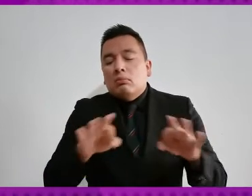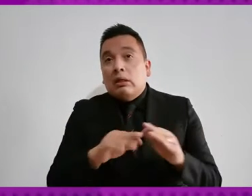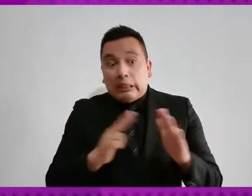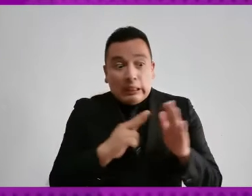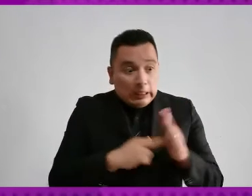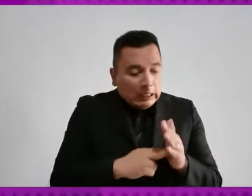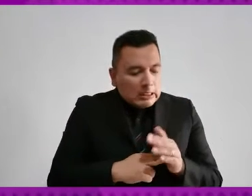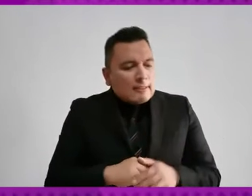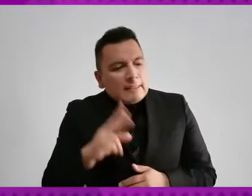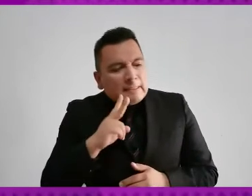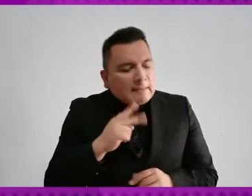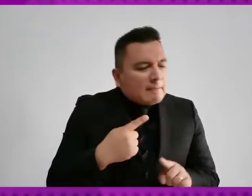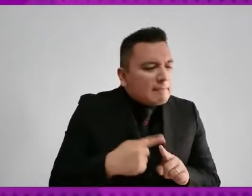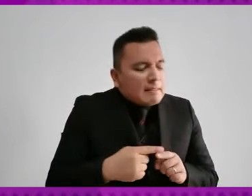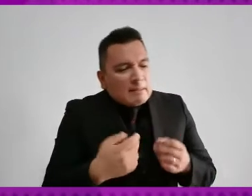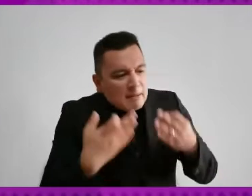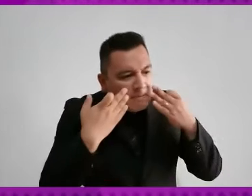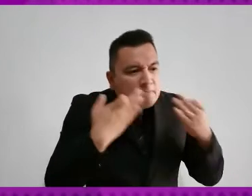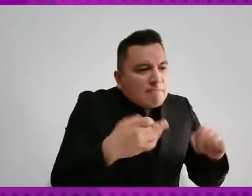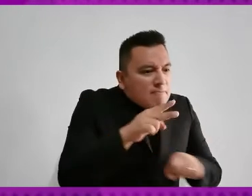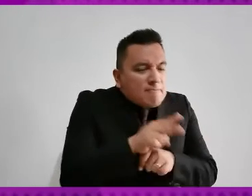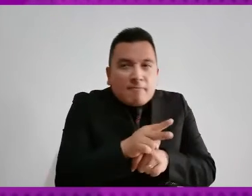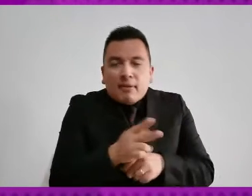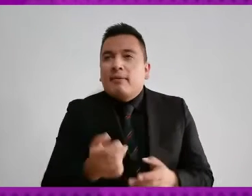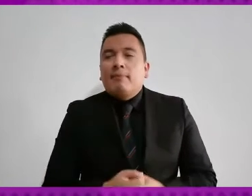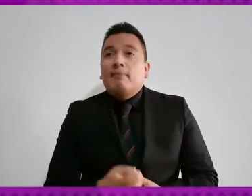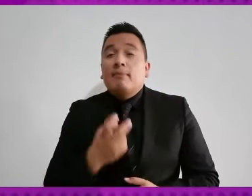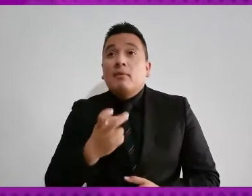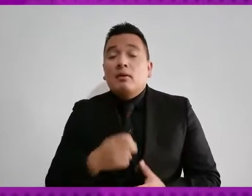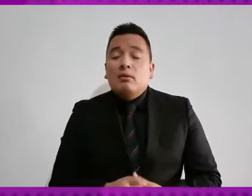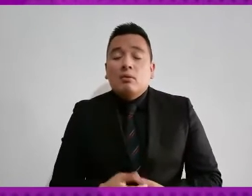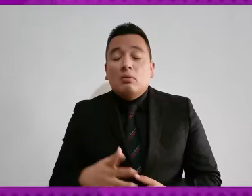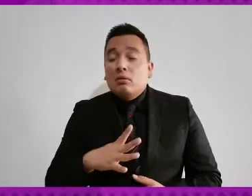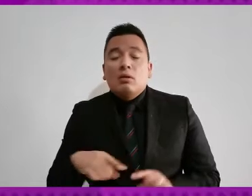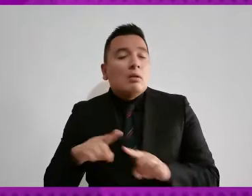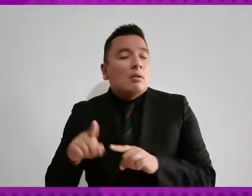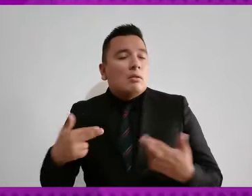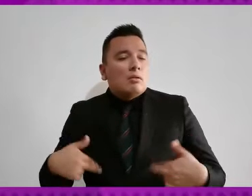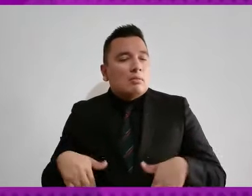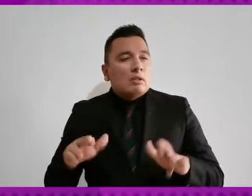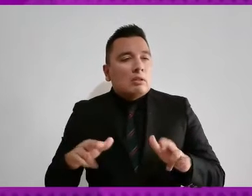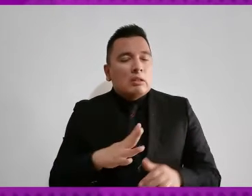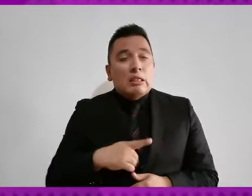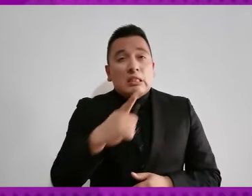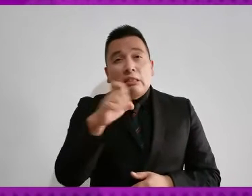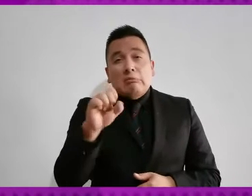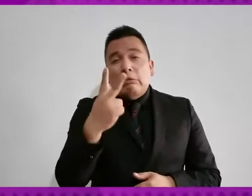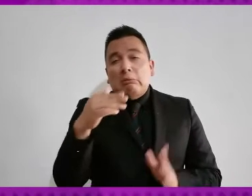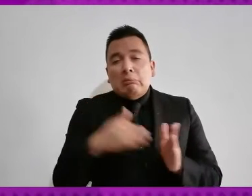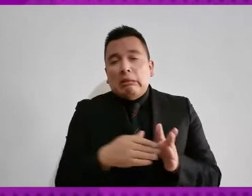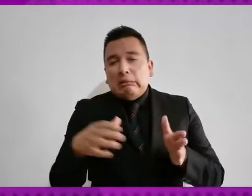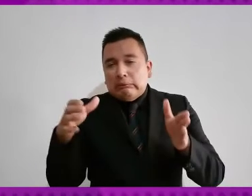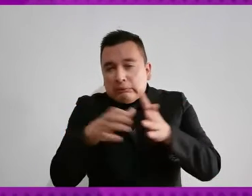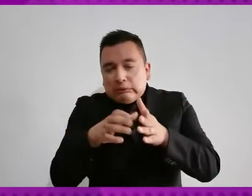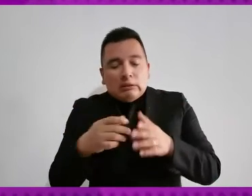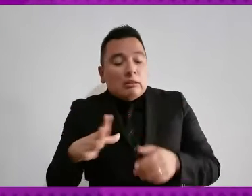sean aplicadas. Por eso las representaciones, como bien haces referencia, en cada una de las más de 162,000 casillas.